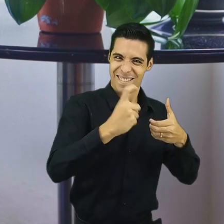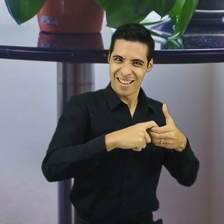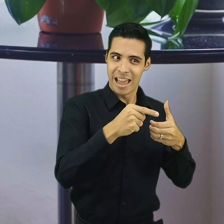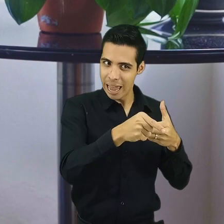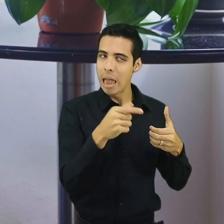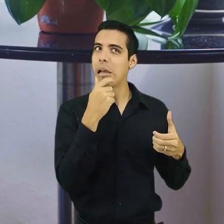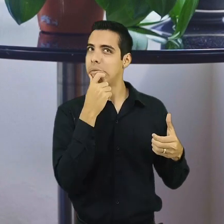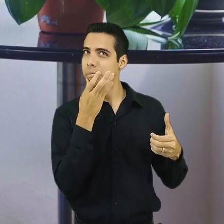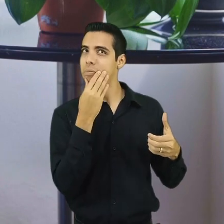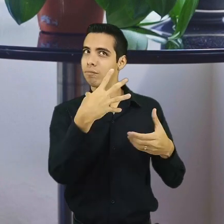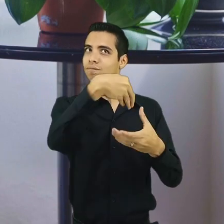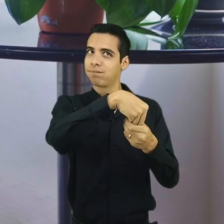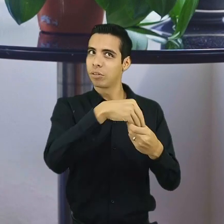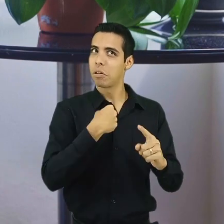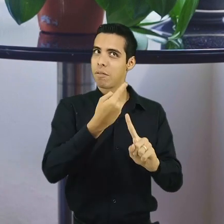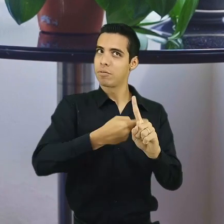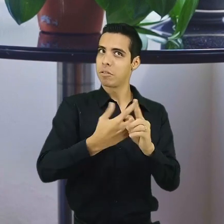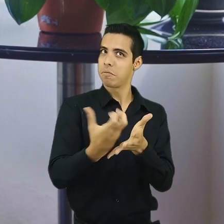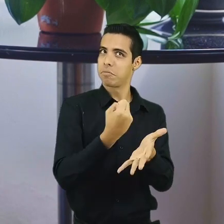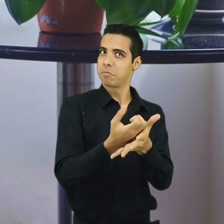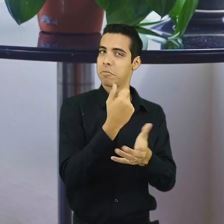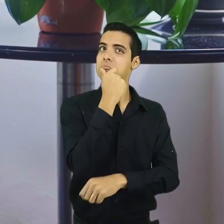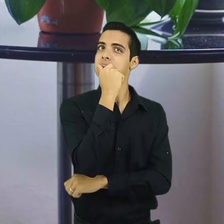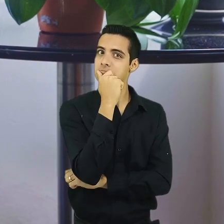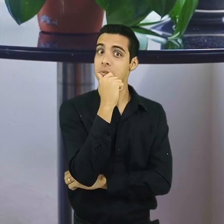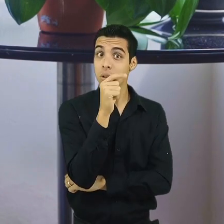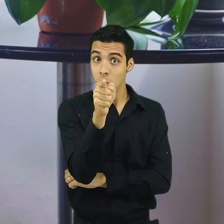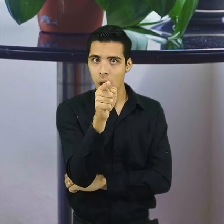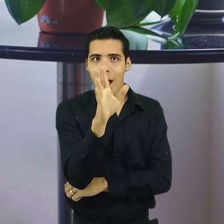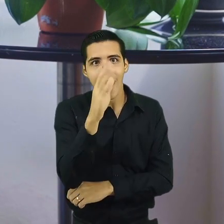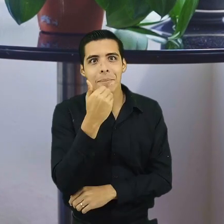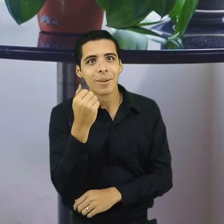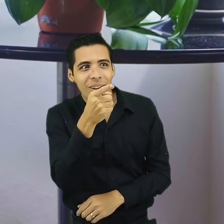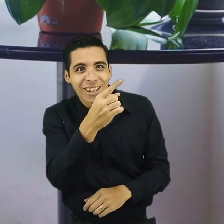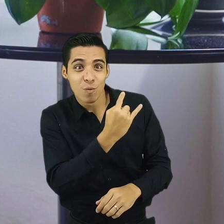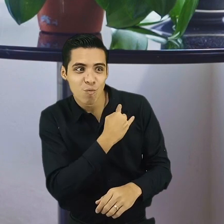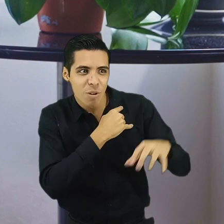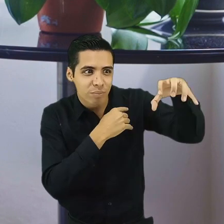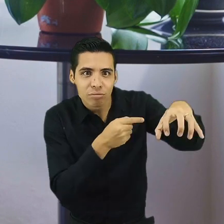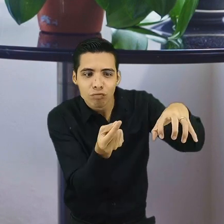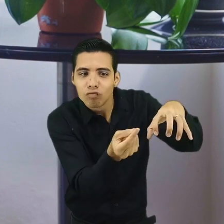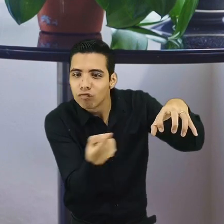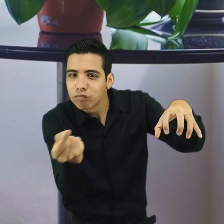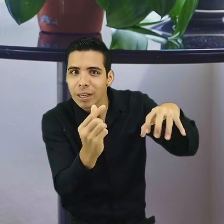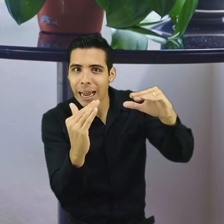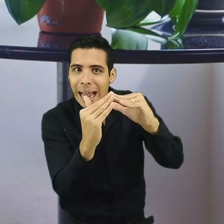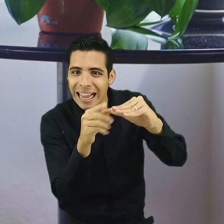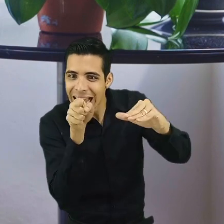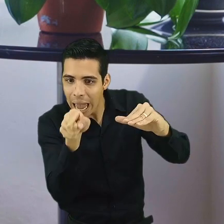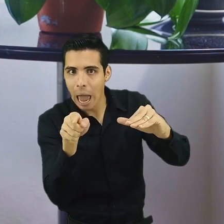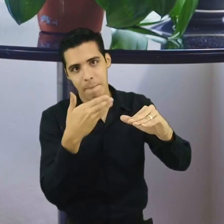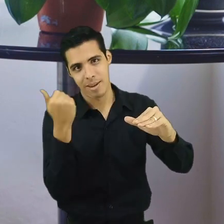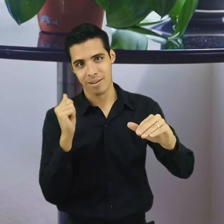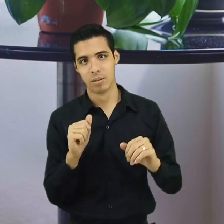ya sea en una zona juvenil. Y otro dato que debes tener en cuenta al escoger la propiedad correcta es también asegurarte que la vivienda esté bien conectada con la